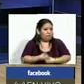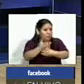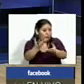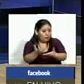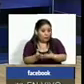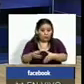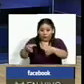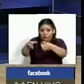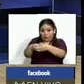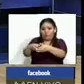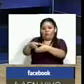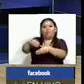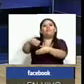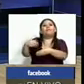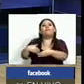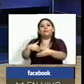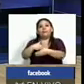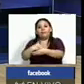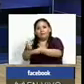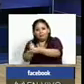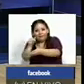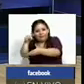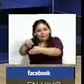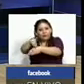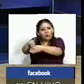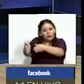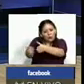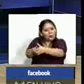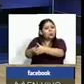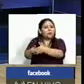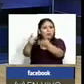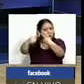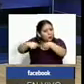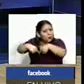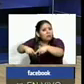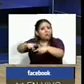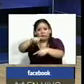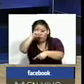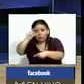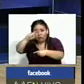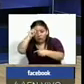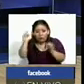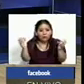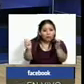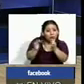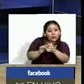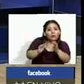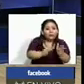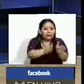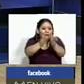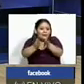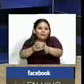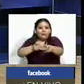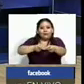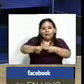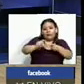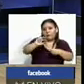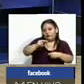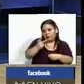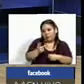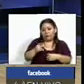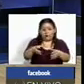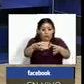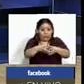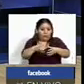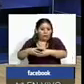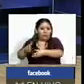Los diputados de la Comisión de Hacienda de la Asamblea Legislativa ya retomaron la discusión por el préstamo para la fase 3 del Plan Control Territorial. Los